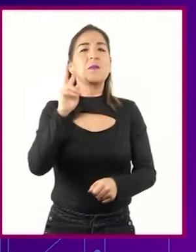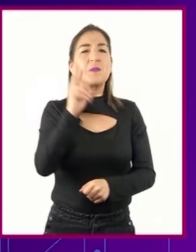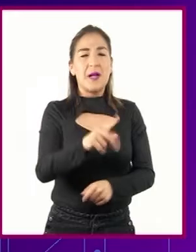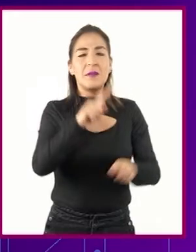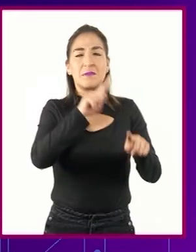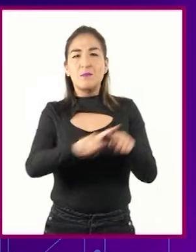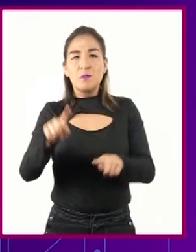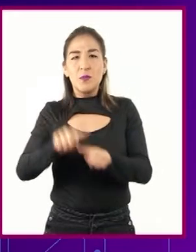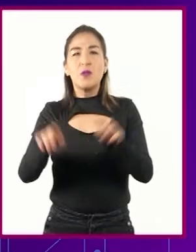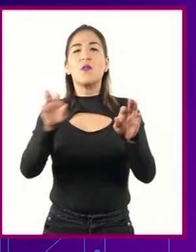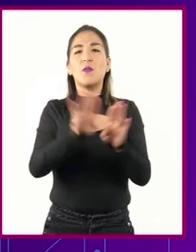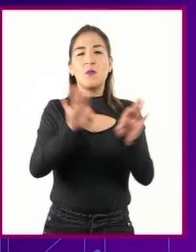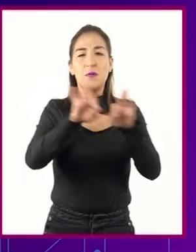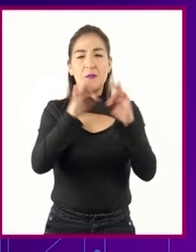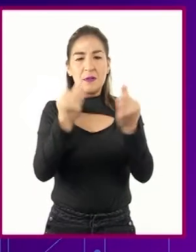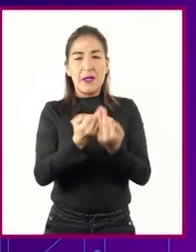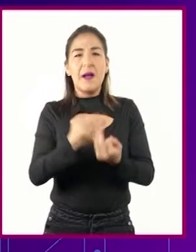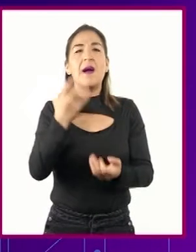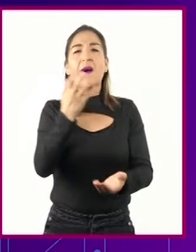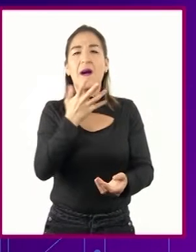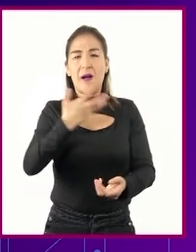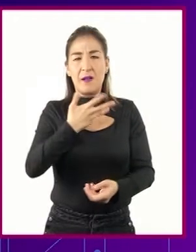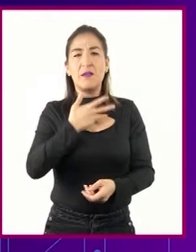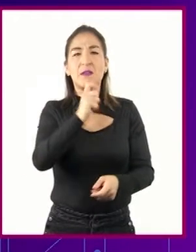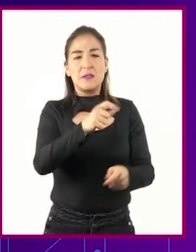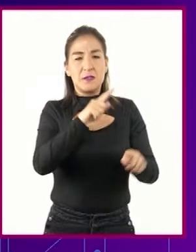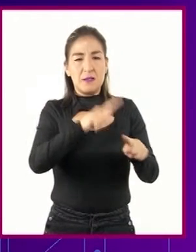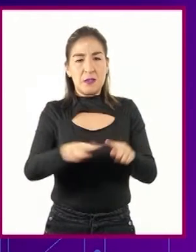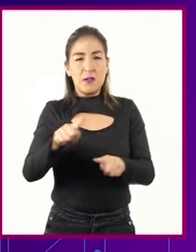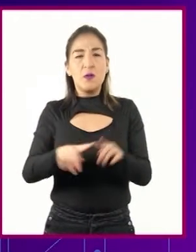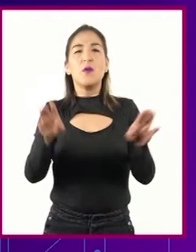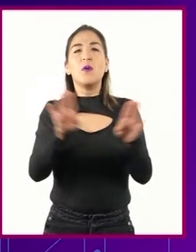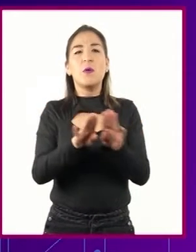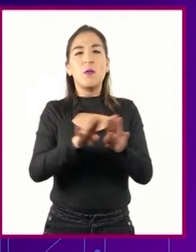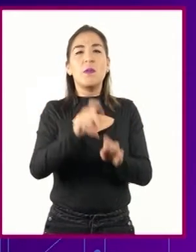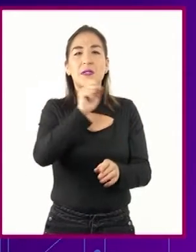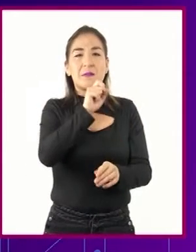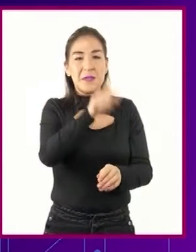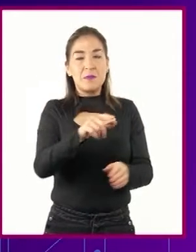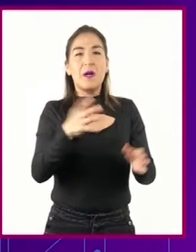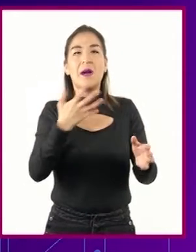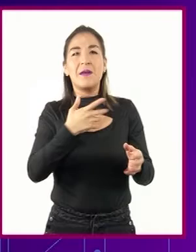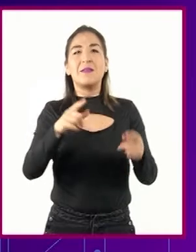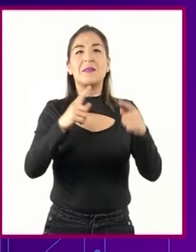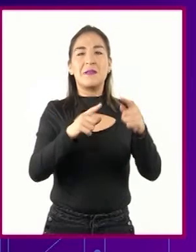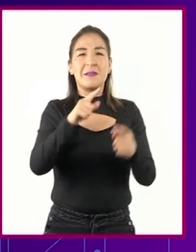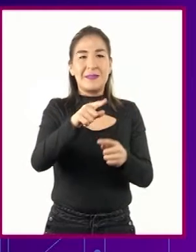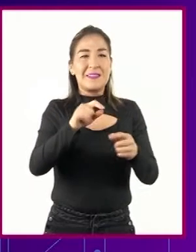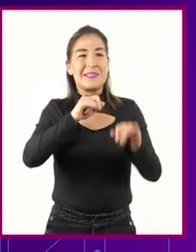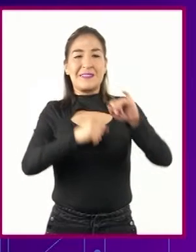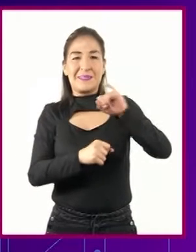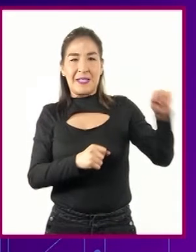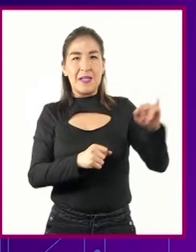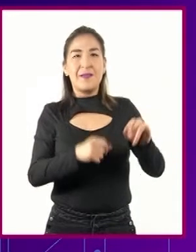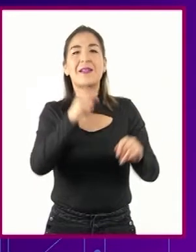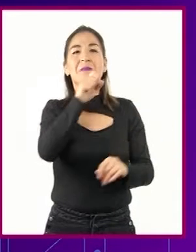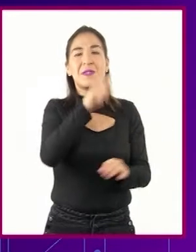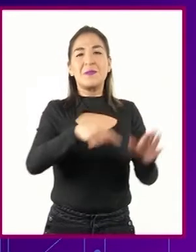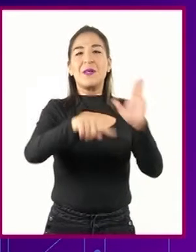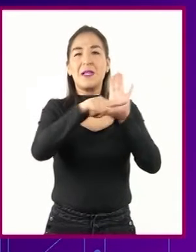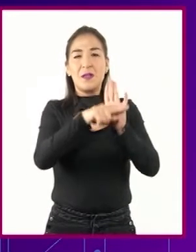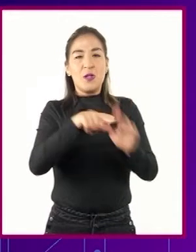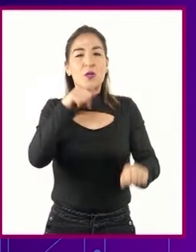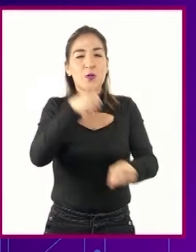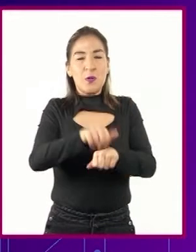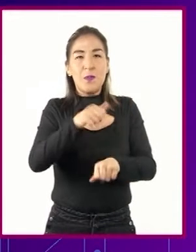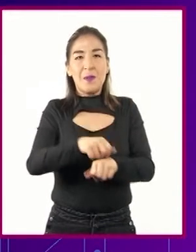distintas estrategias. Quiero sugerirles primero juntar los números que tienen a su izquierda del signo negativo, ya que al ser números